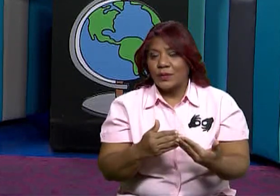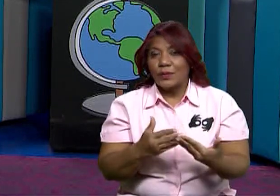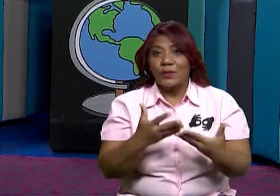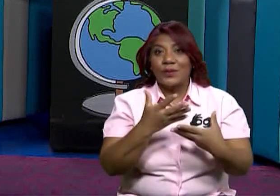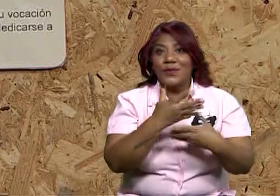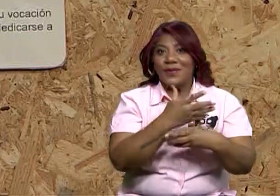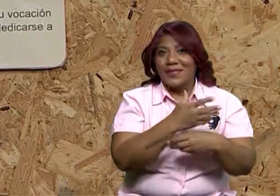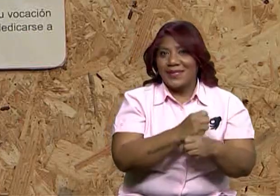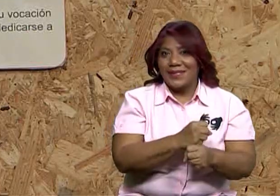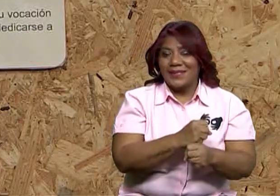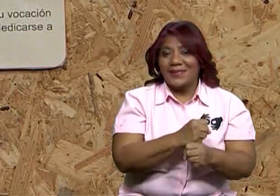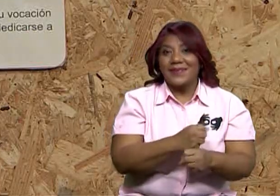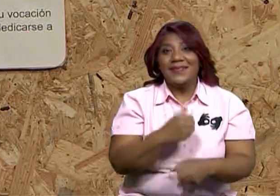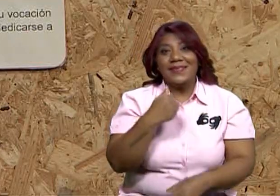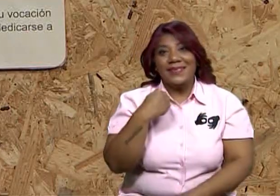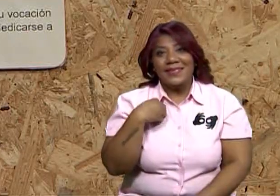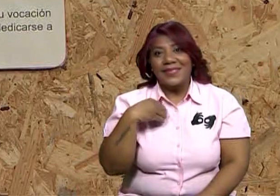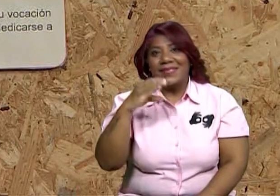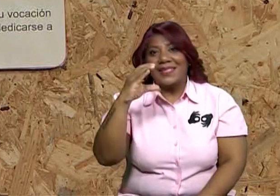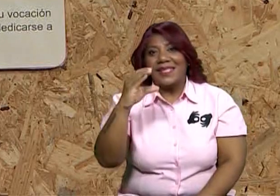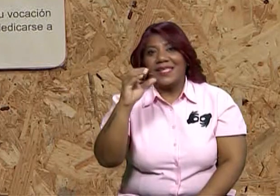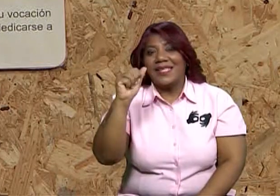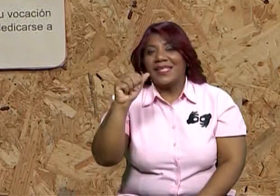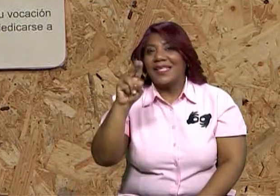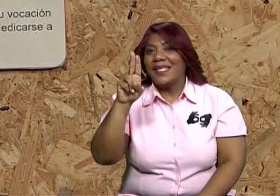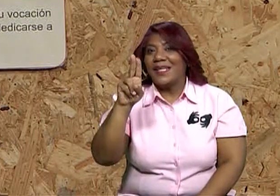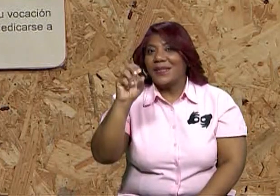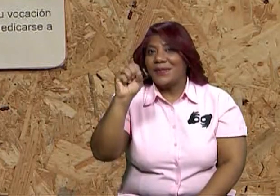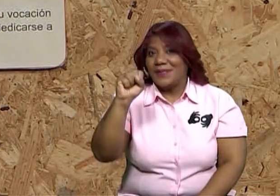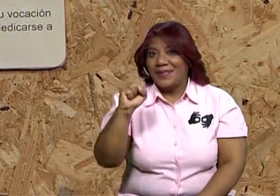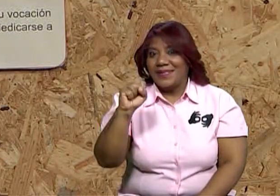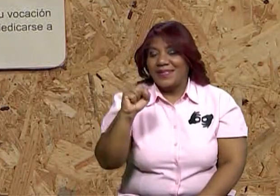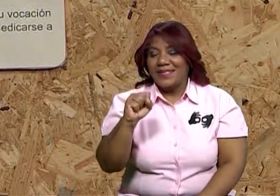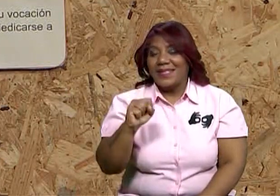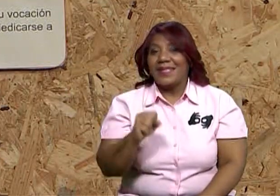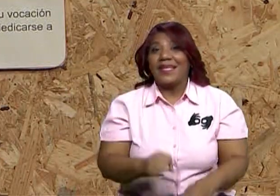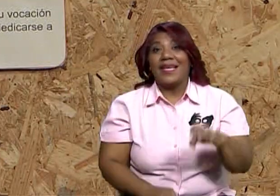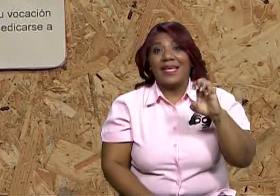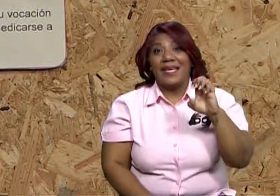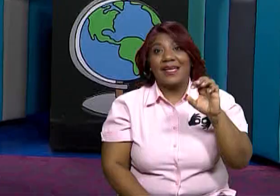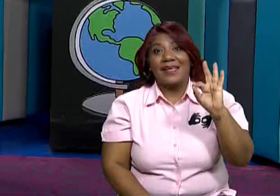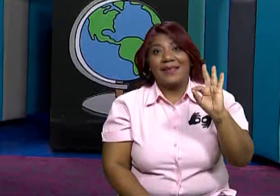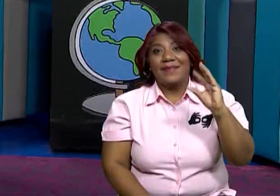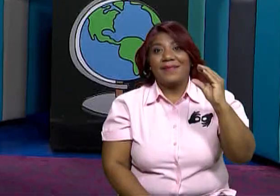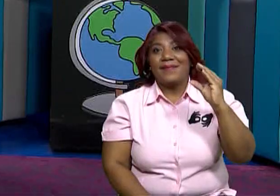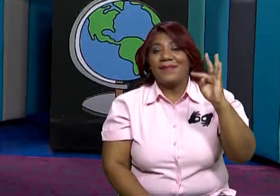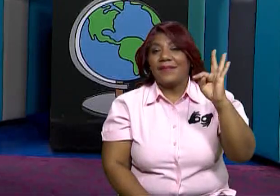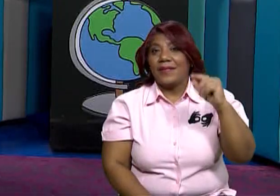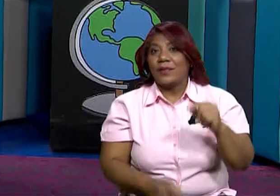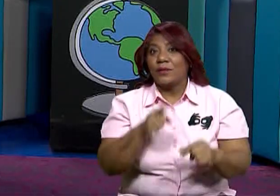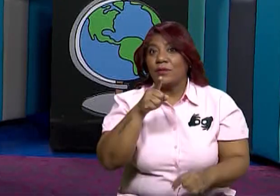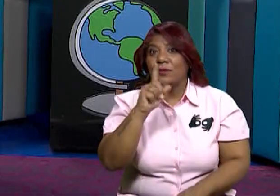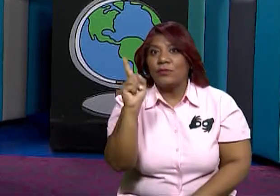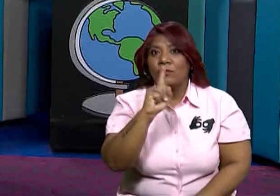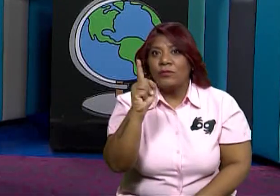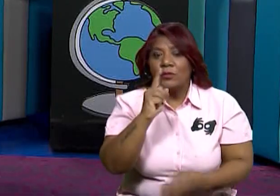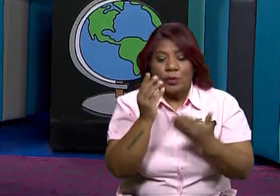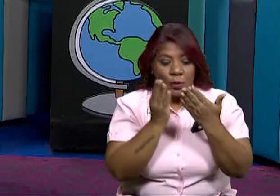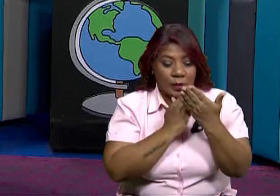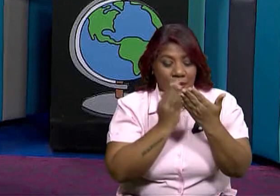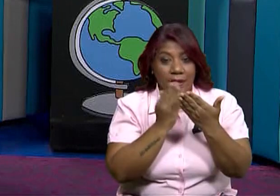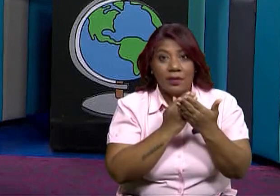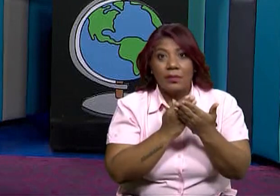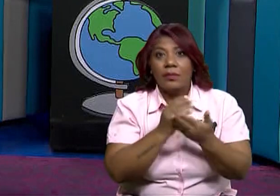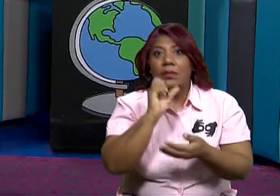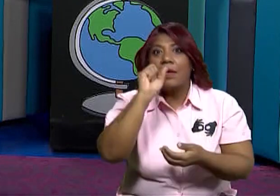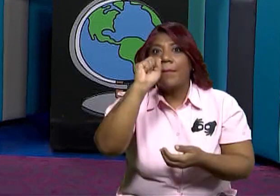hagamos tiene causa y efecto. Y adivinen, chicos, si nosotros no estudiamos, tenemos que el efecto de poder reprobar